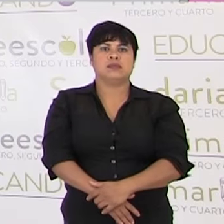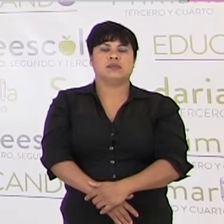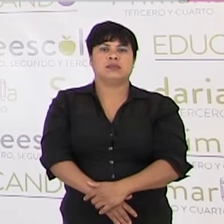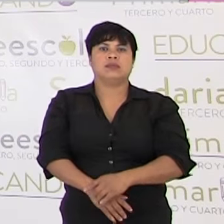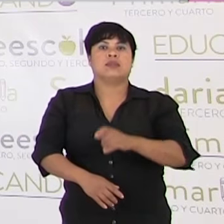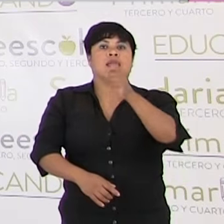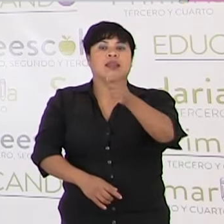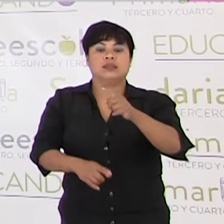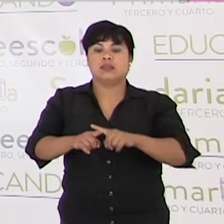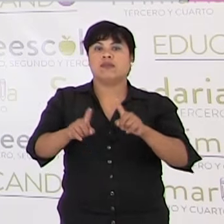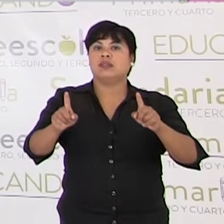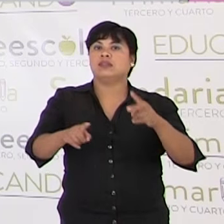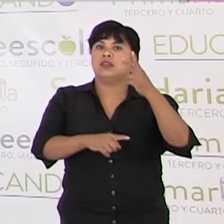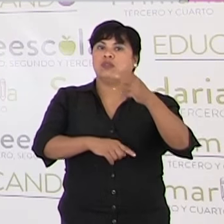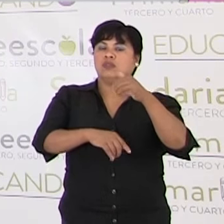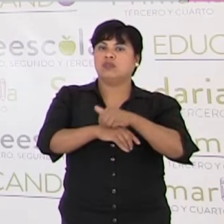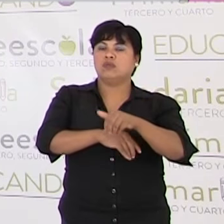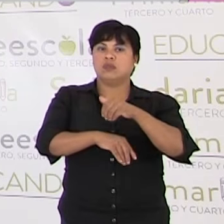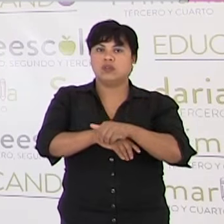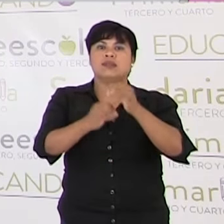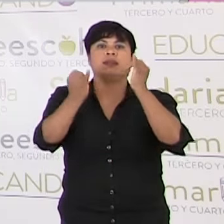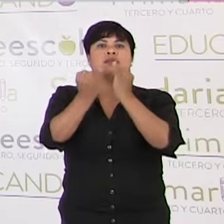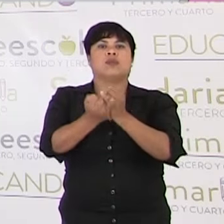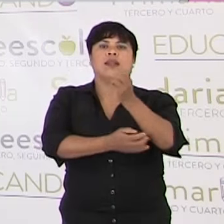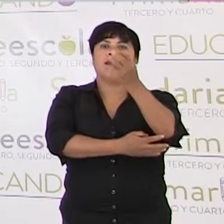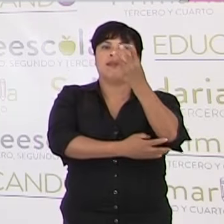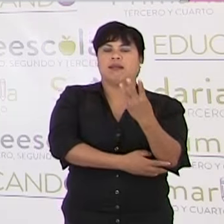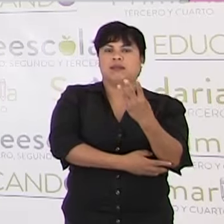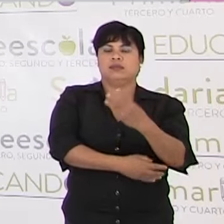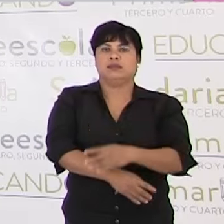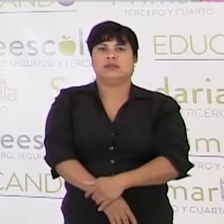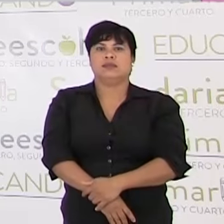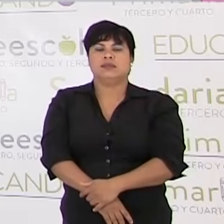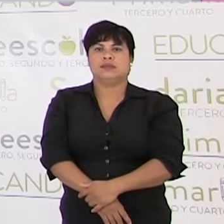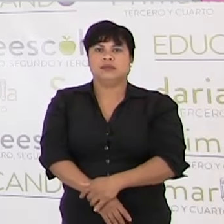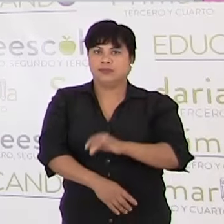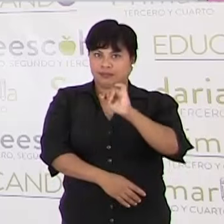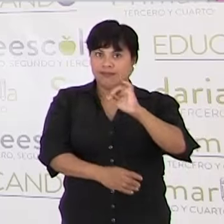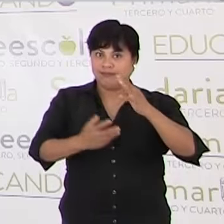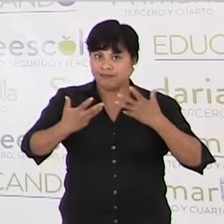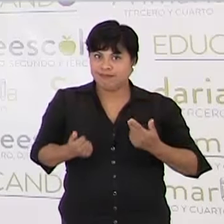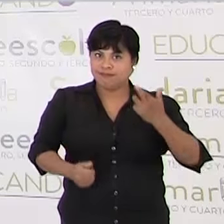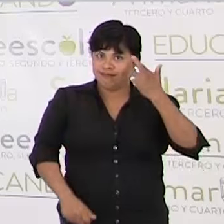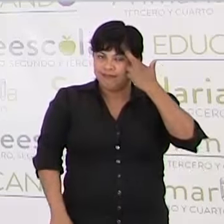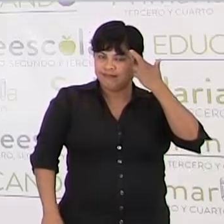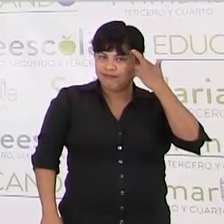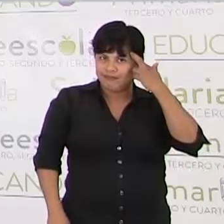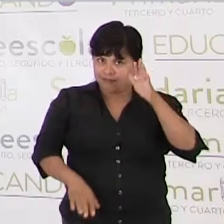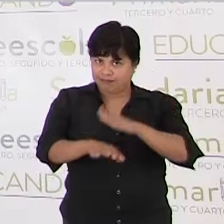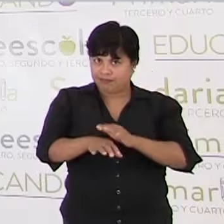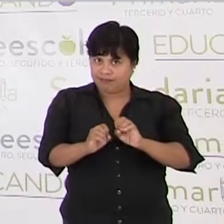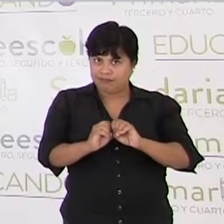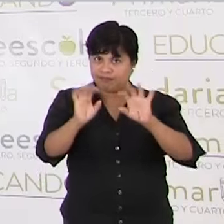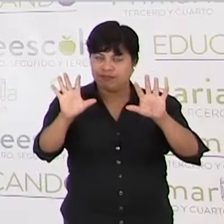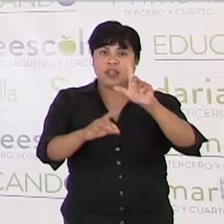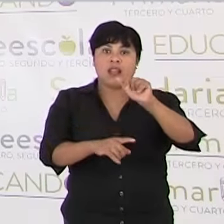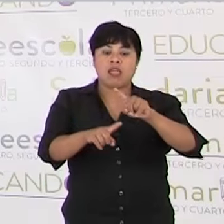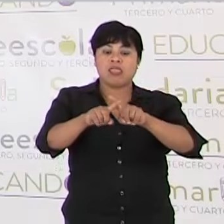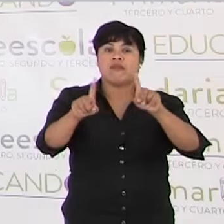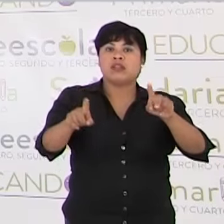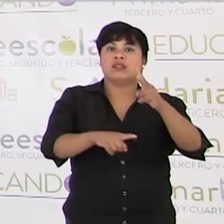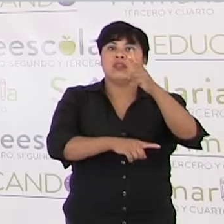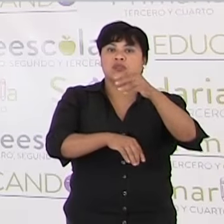La diferencia de dos números es igual a 3. ¿Sí? ¿Ya recordaron? ¿Está claro? La